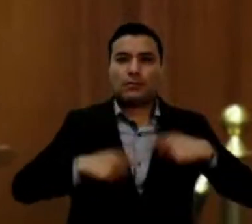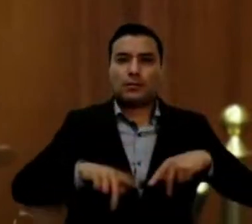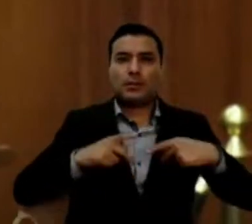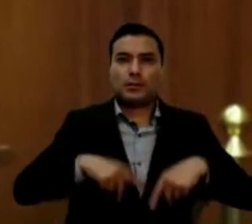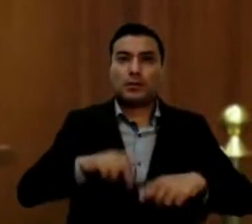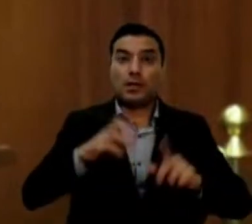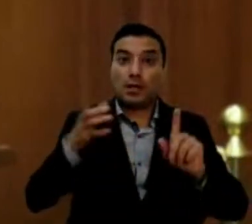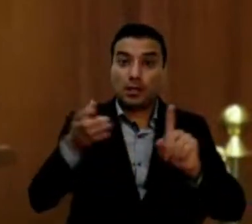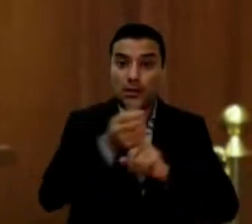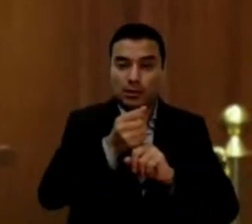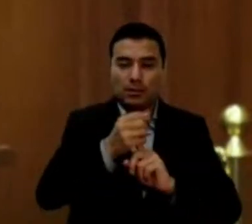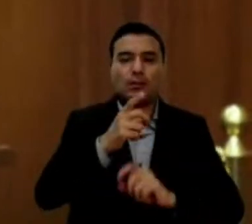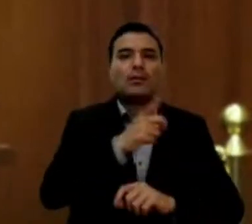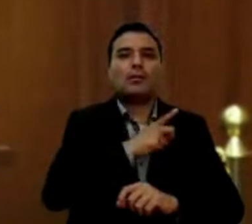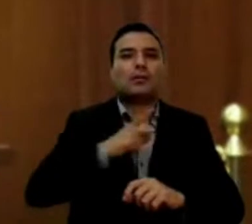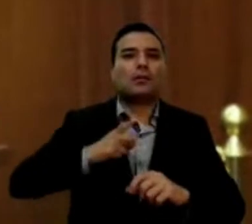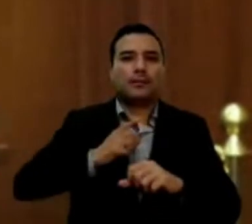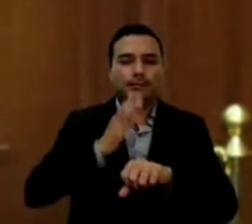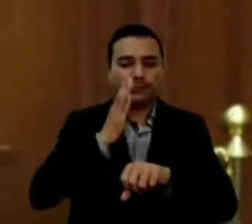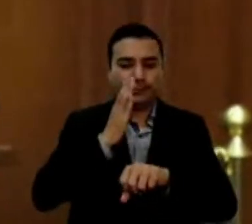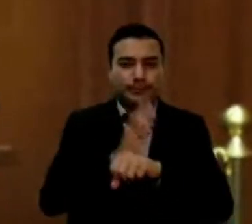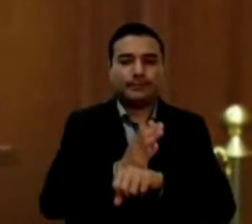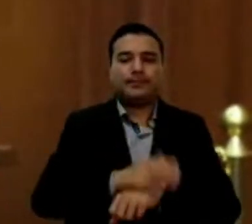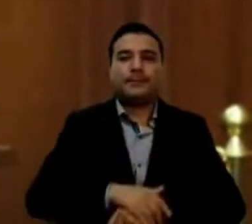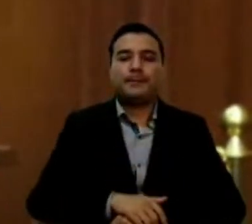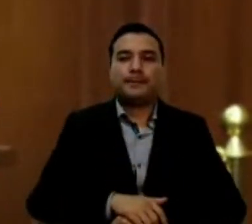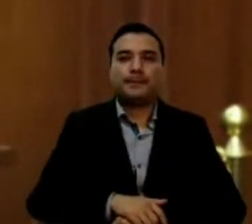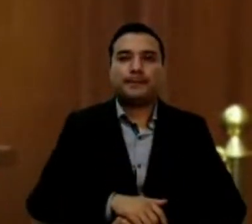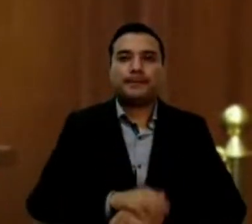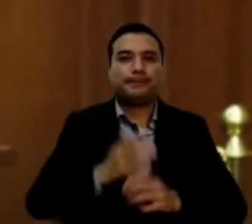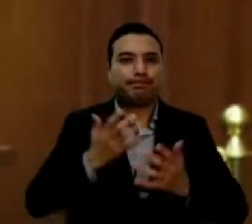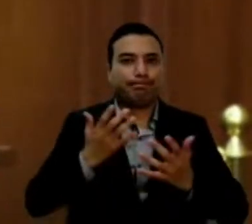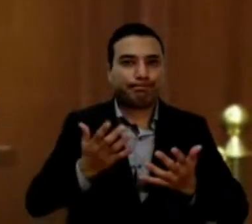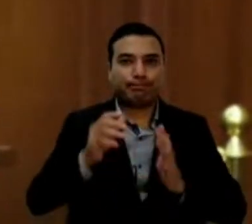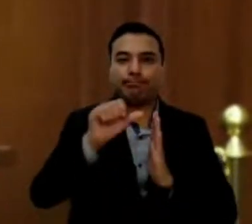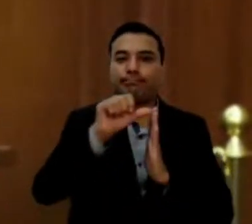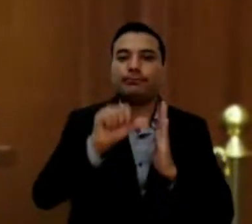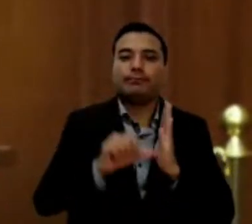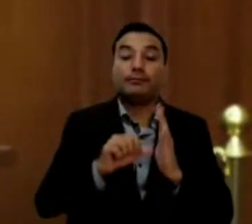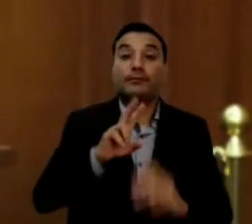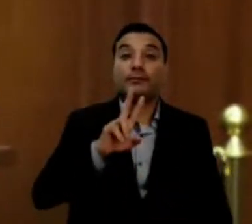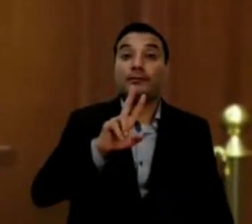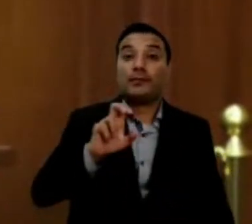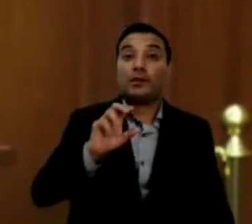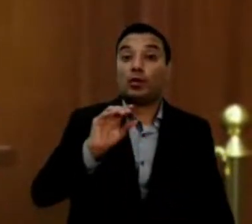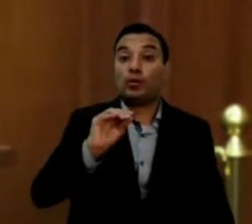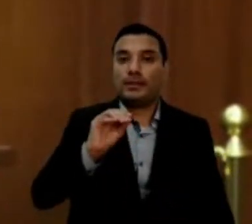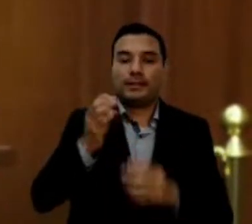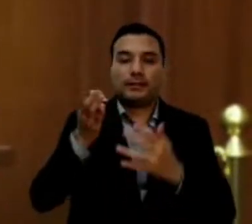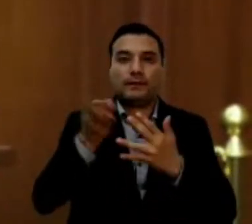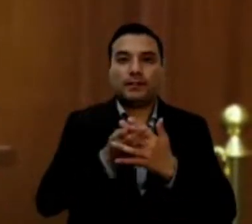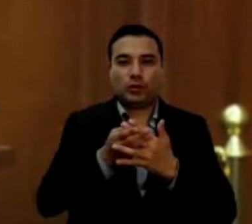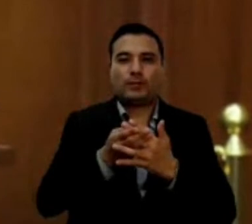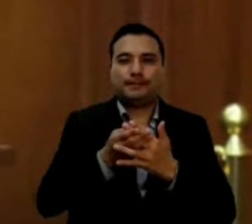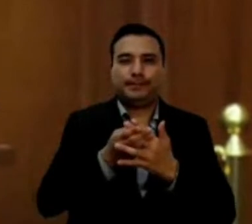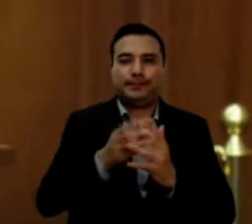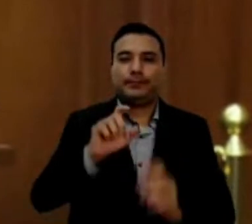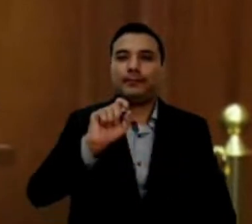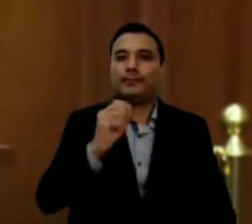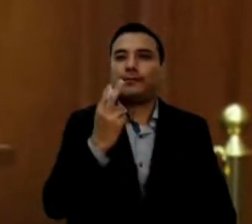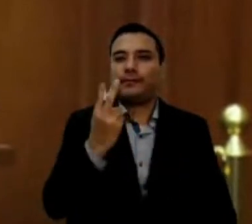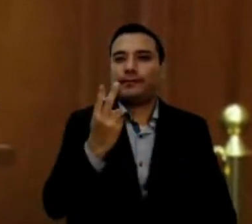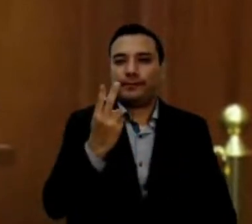estas acciones antisociales. Por su parte, el artículo 290, fracción 22ª